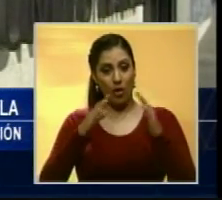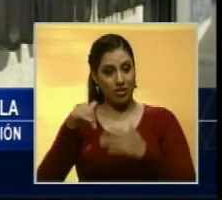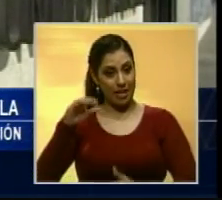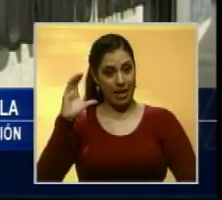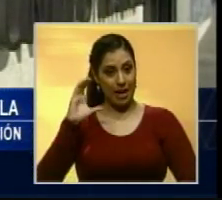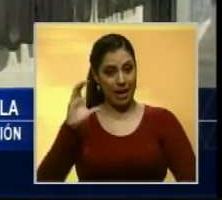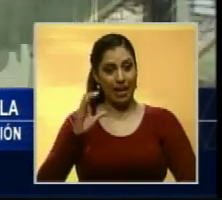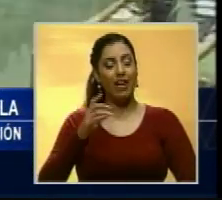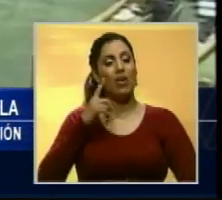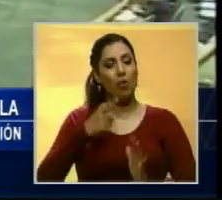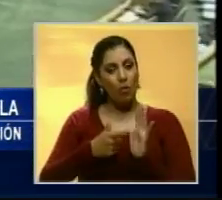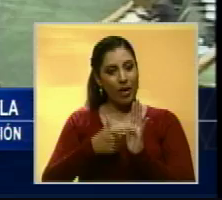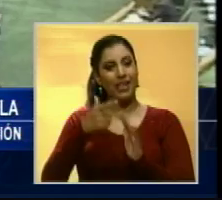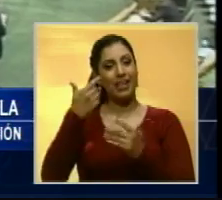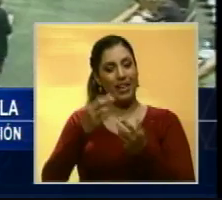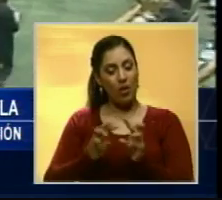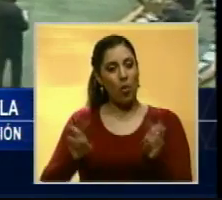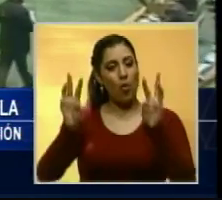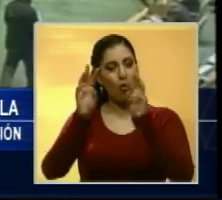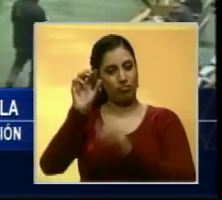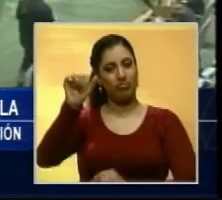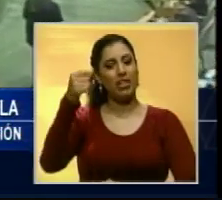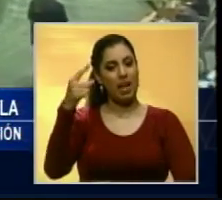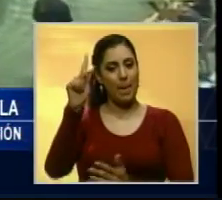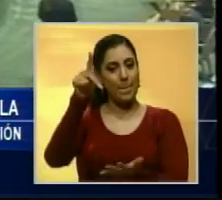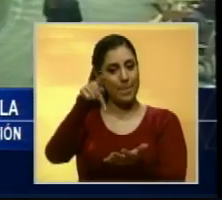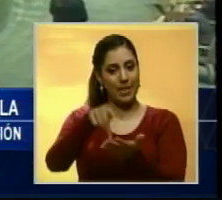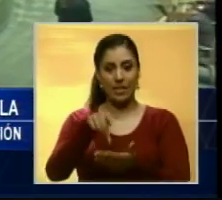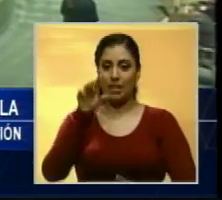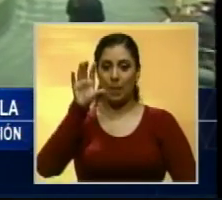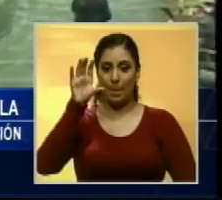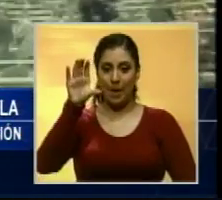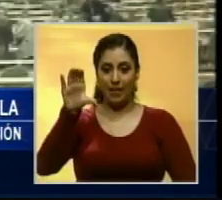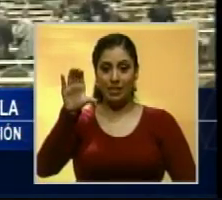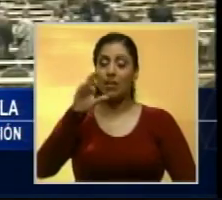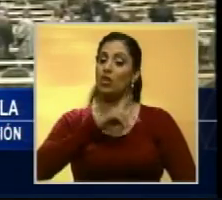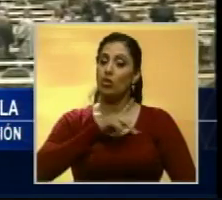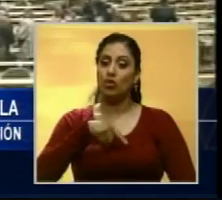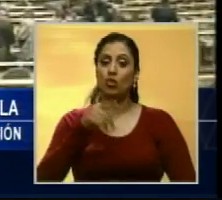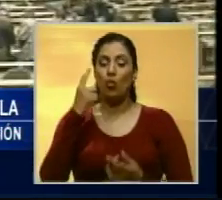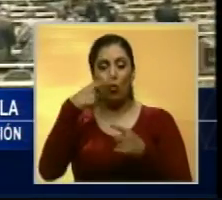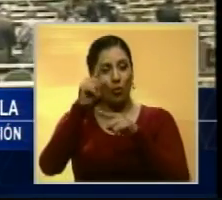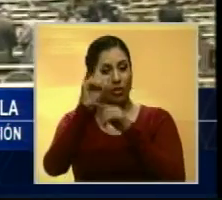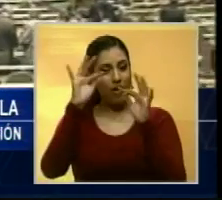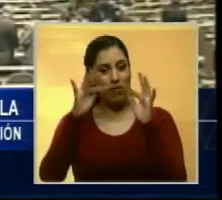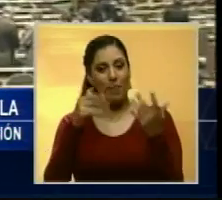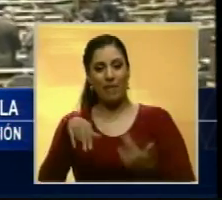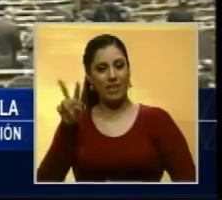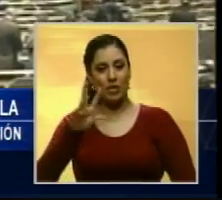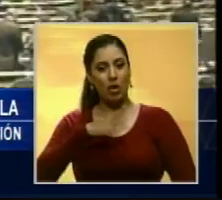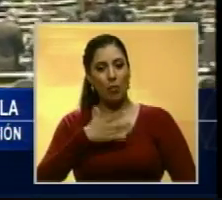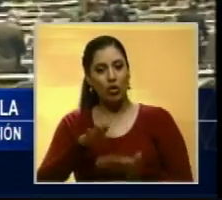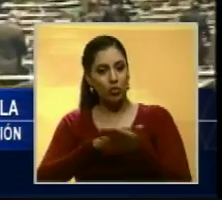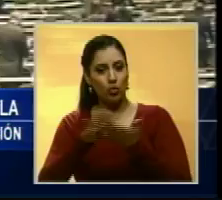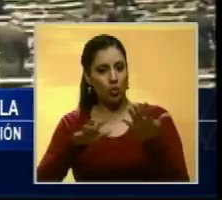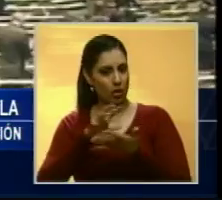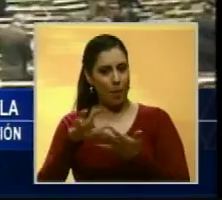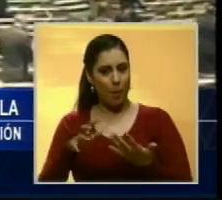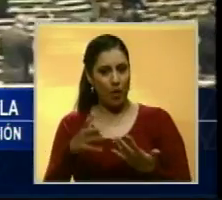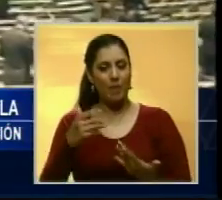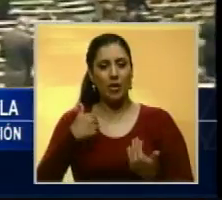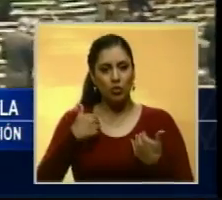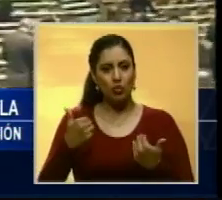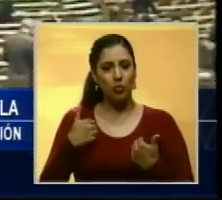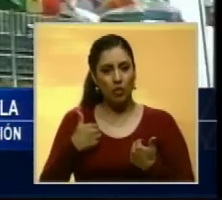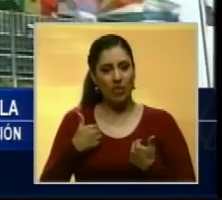Caracas, resaltó que las Naciones Unidas sí están presentes en el país. Agregó que la única manera de que Venezuela pueda solventar la situación por la